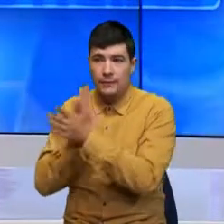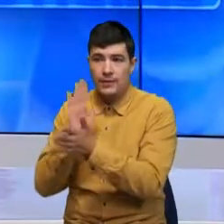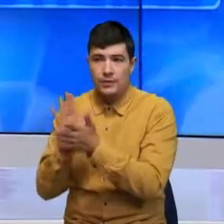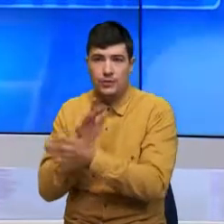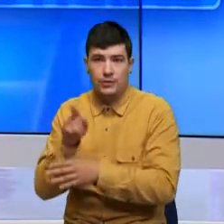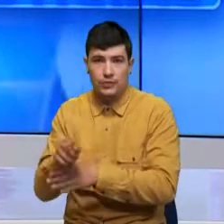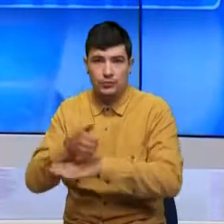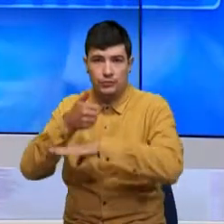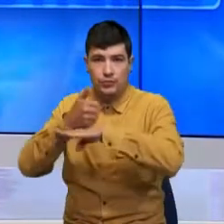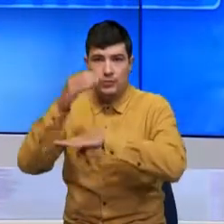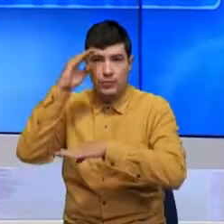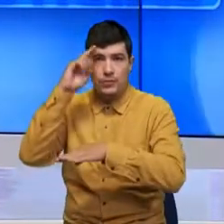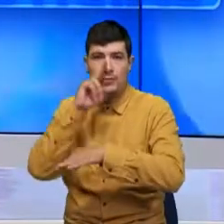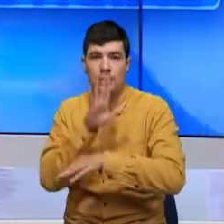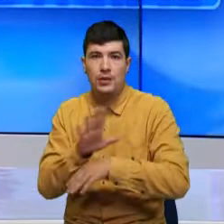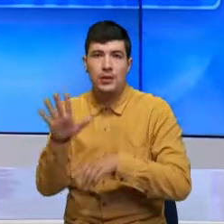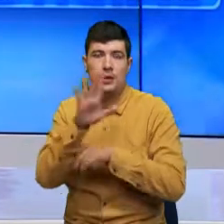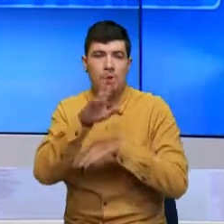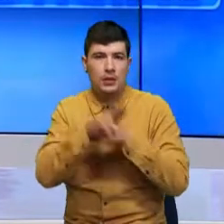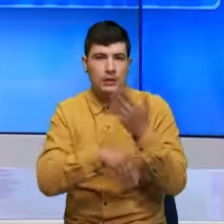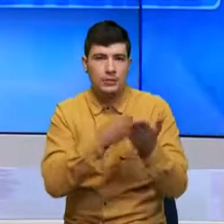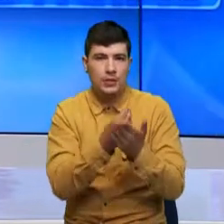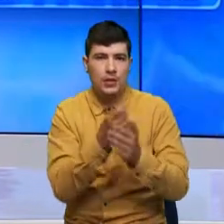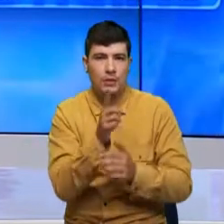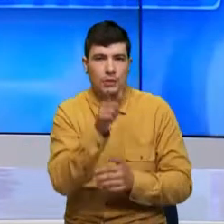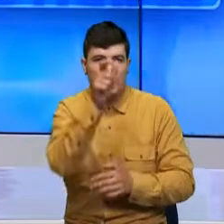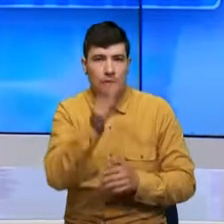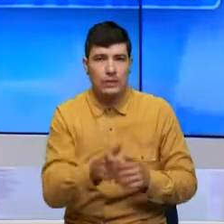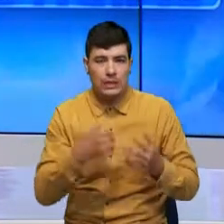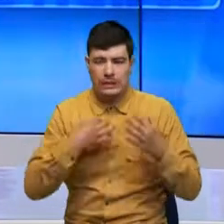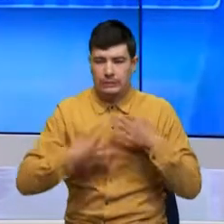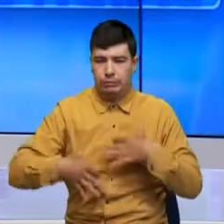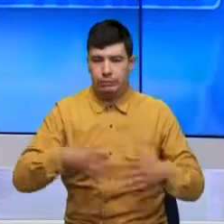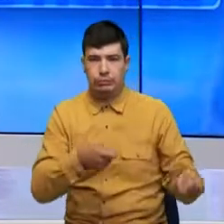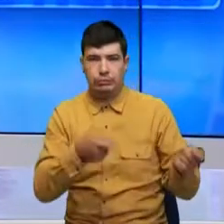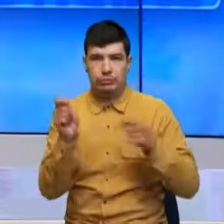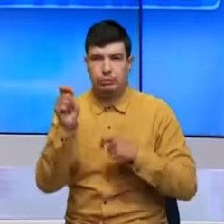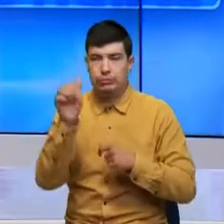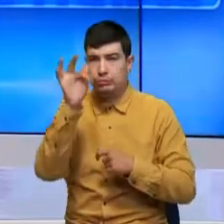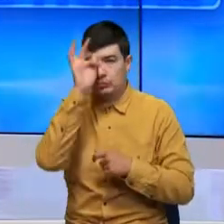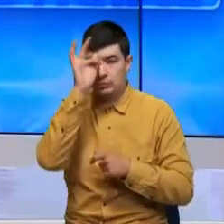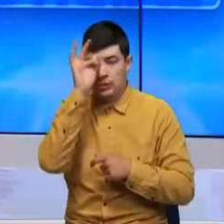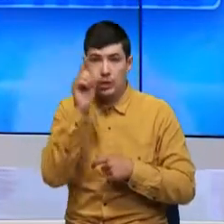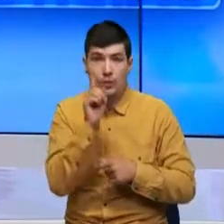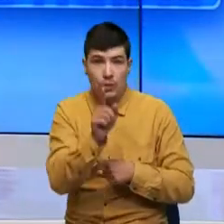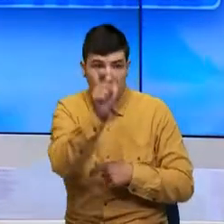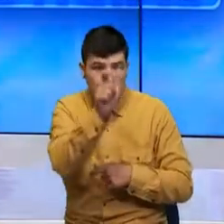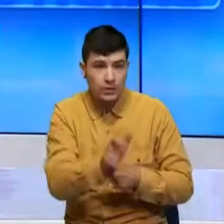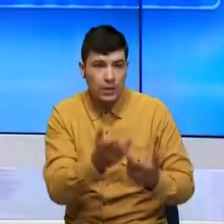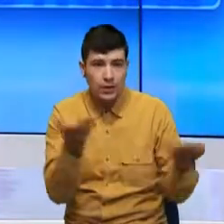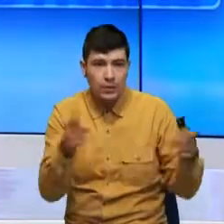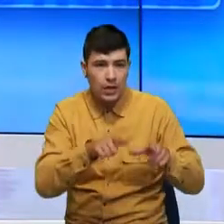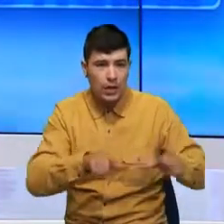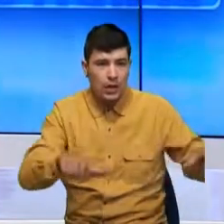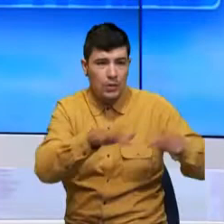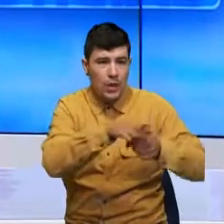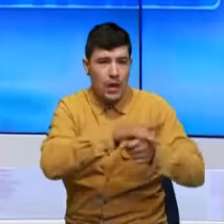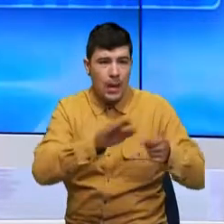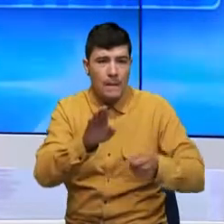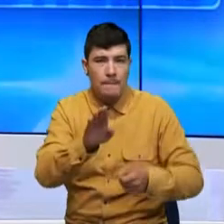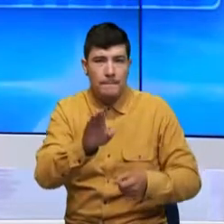autoridad policial, han dejado como saldo una persona herida. Uno de ellos, en estos casos que ocurrió en el sector del Vergel,